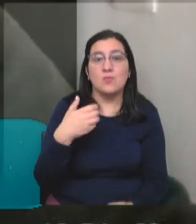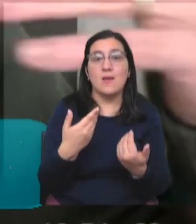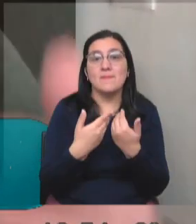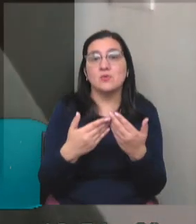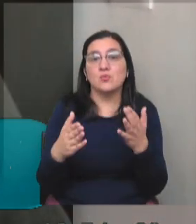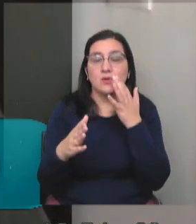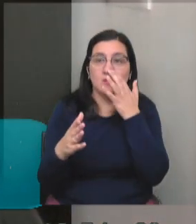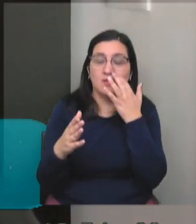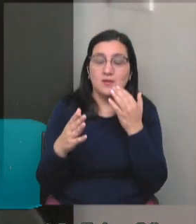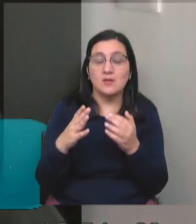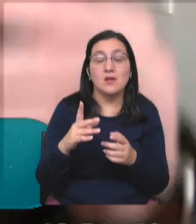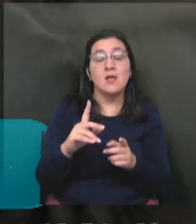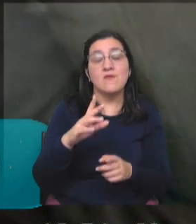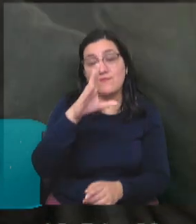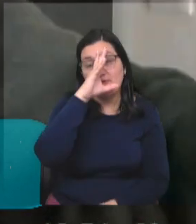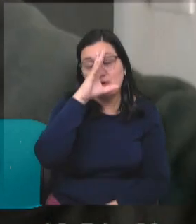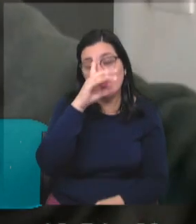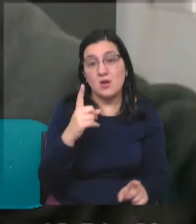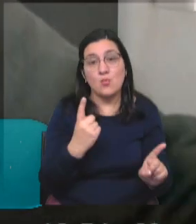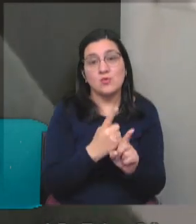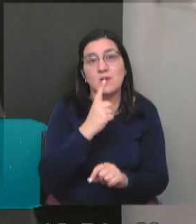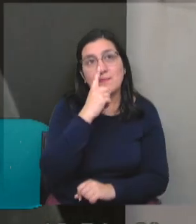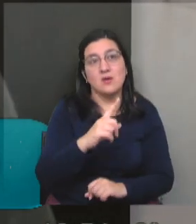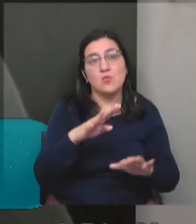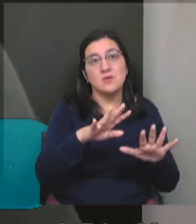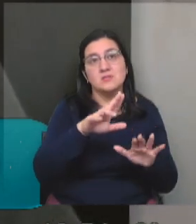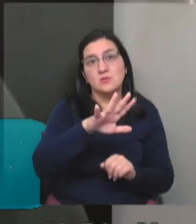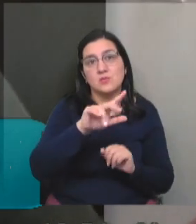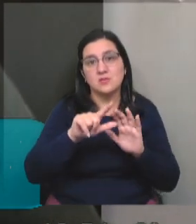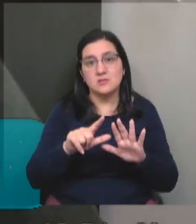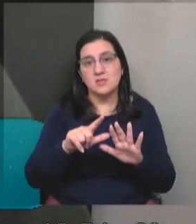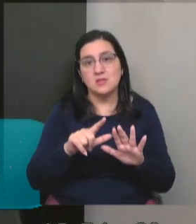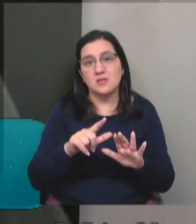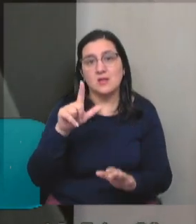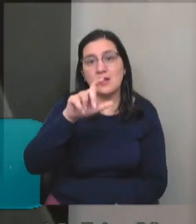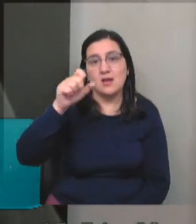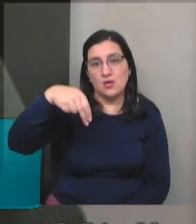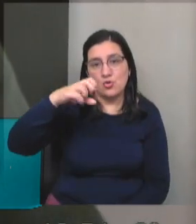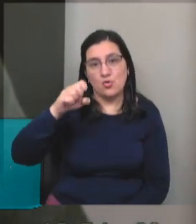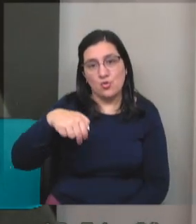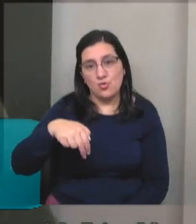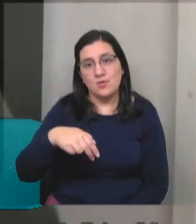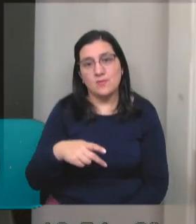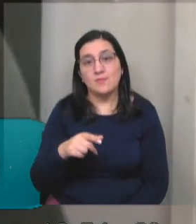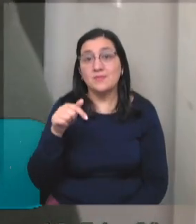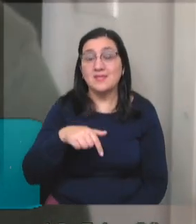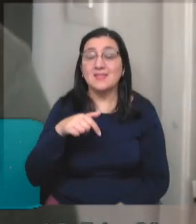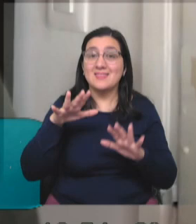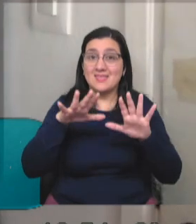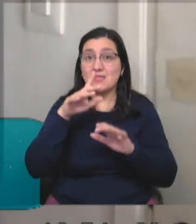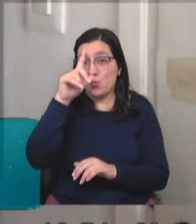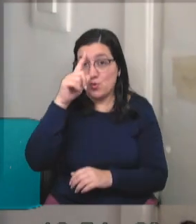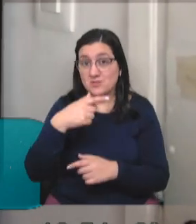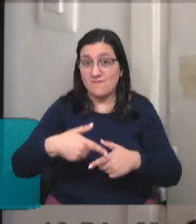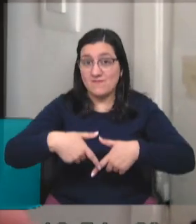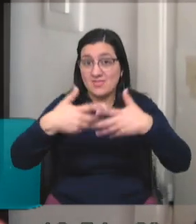camer en febrero por el encuentro allá en el 57 de de 55 de Lennon y mcc carney bueno este 10 de julio lo que se